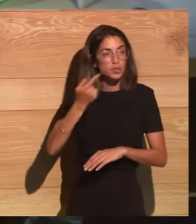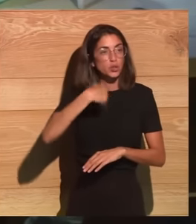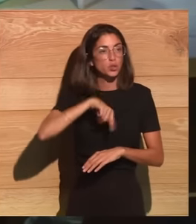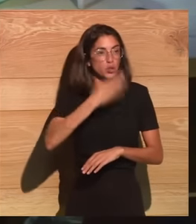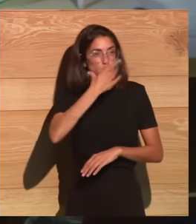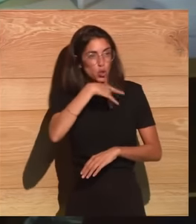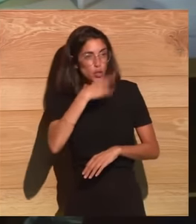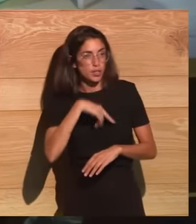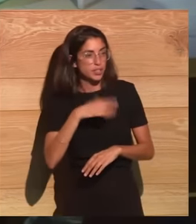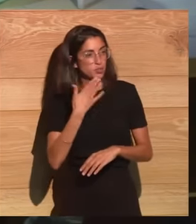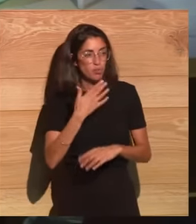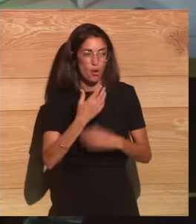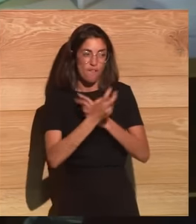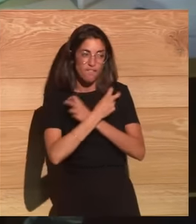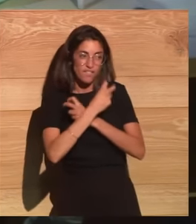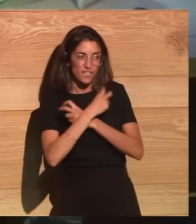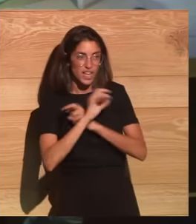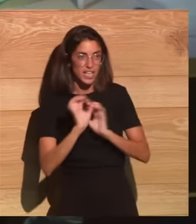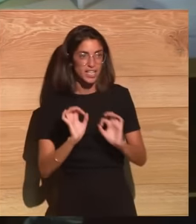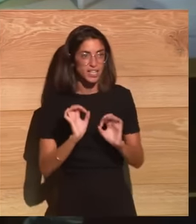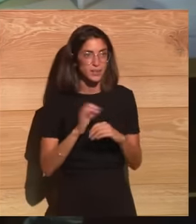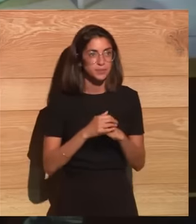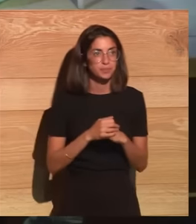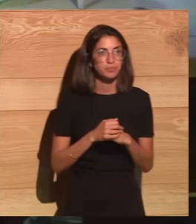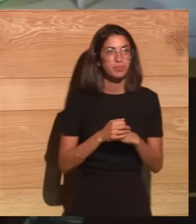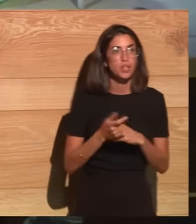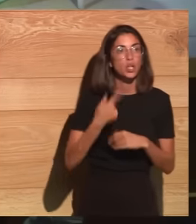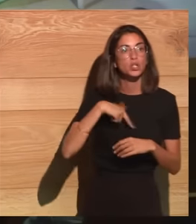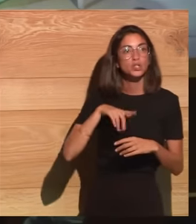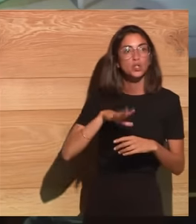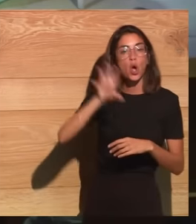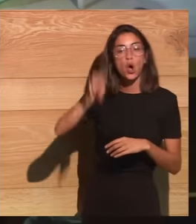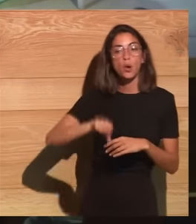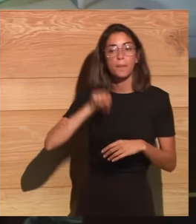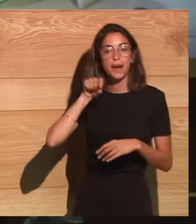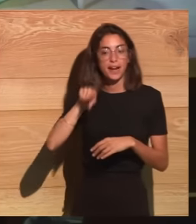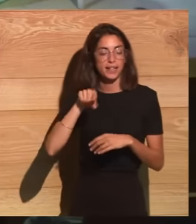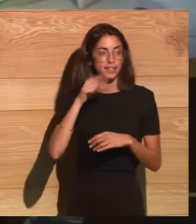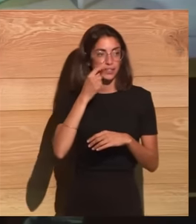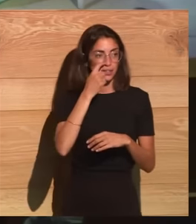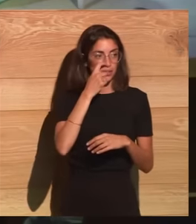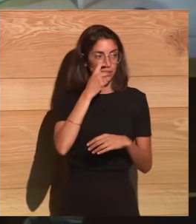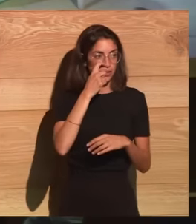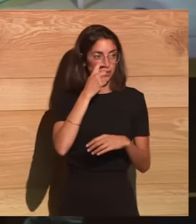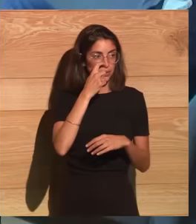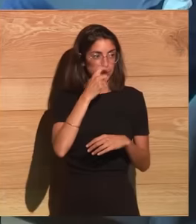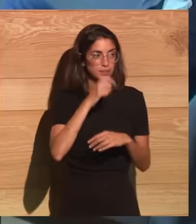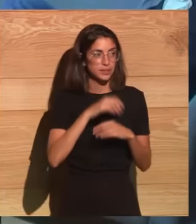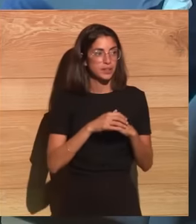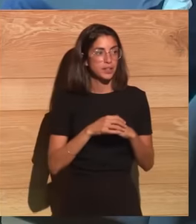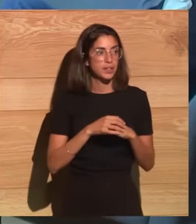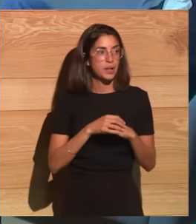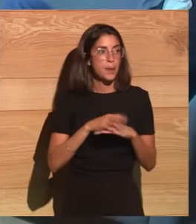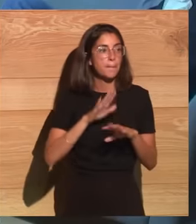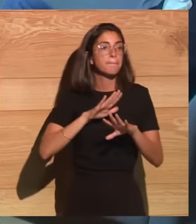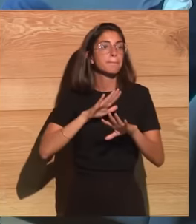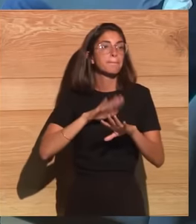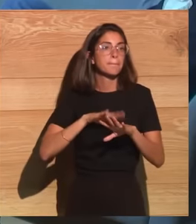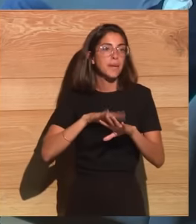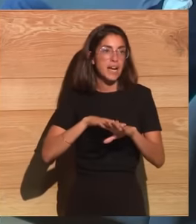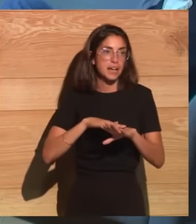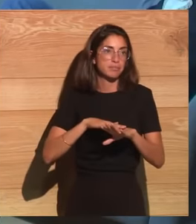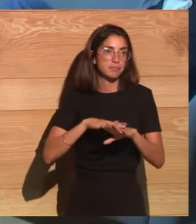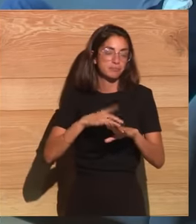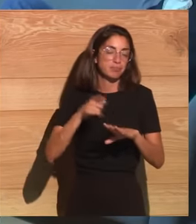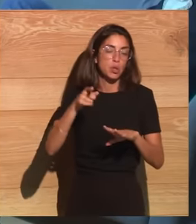veneno, macho. Es acojonante. No, pero es que es bueno, te hemos comprado esto. No, pero se conocen de antes. Pero eso es verdad. Se tienen para confianza. Que veas que te conocemos y te